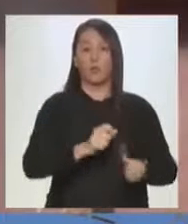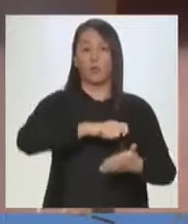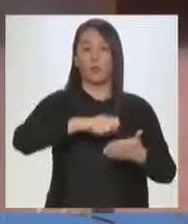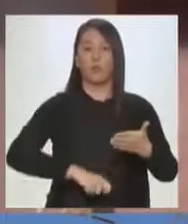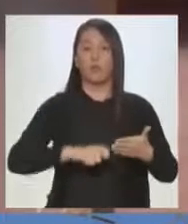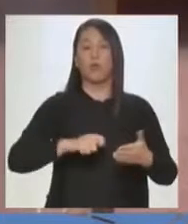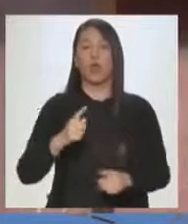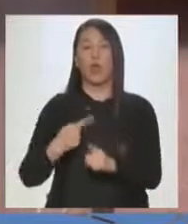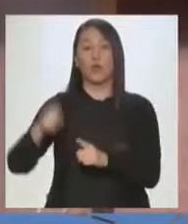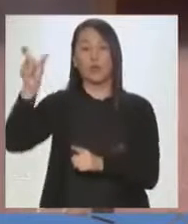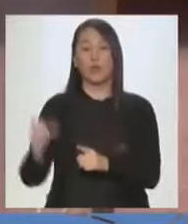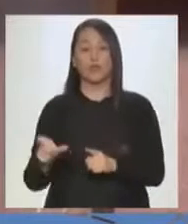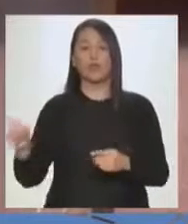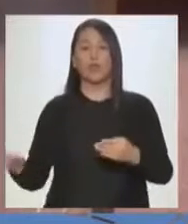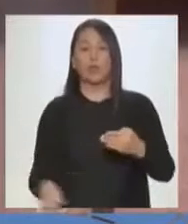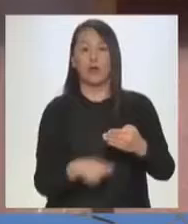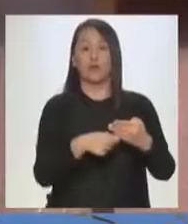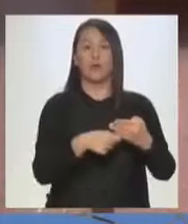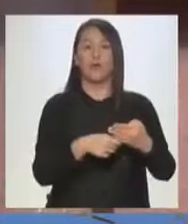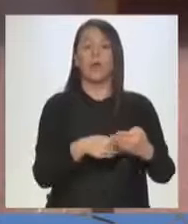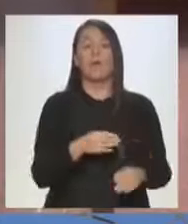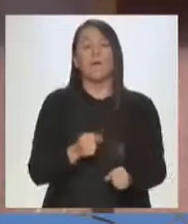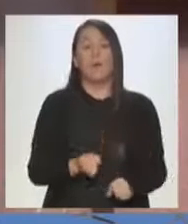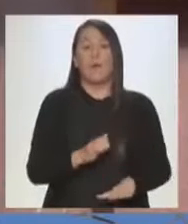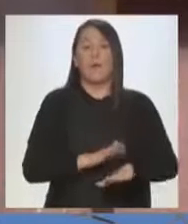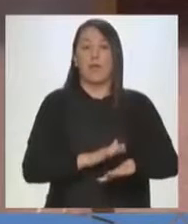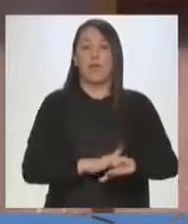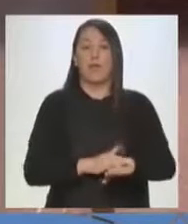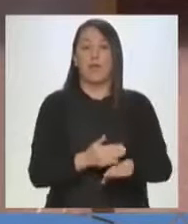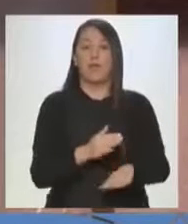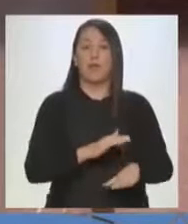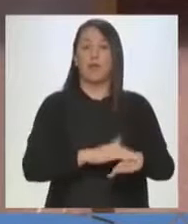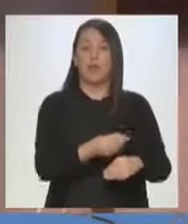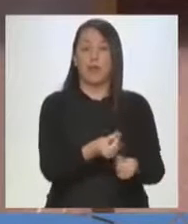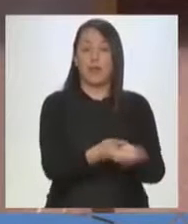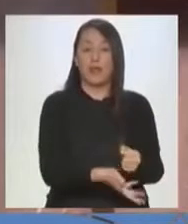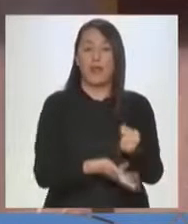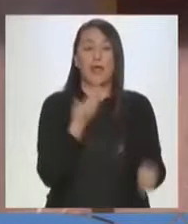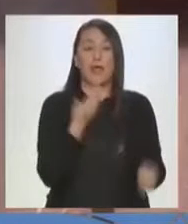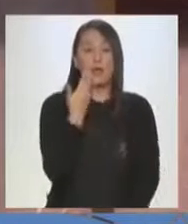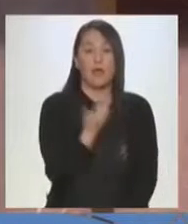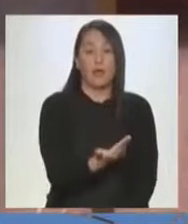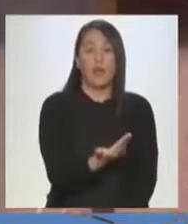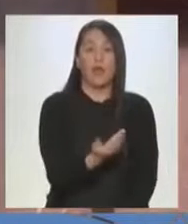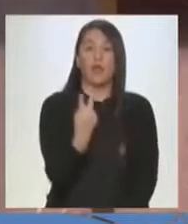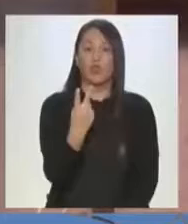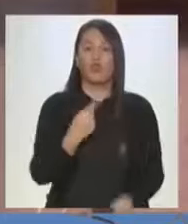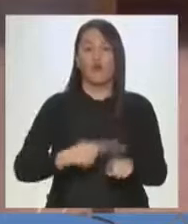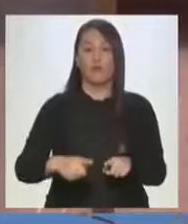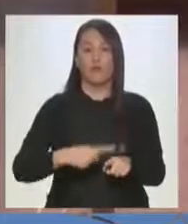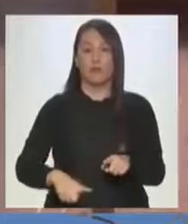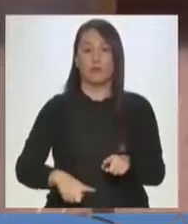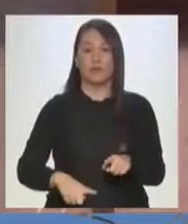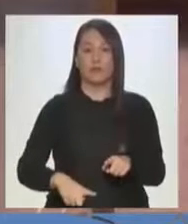conductor adicional. Asimismo, podrán solicitar un préstamo solidario de hasta 320.500 pesos, hasta por dos oportunidades.